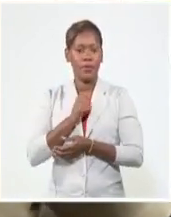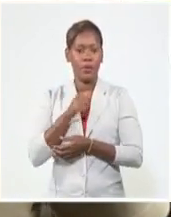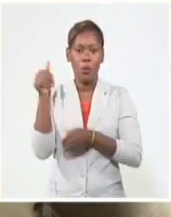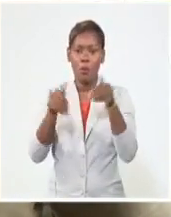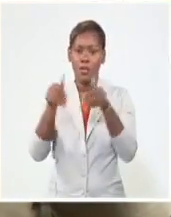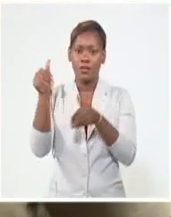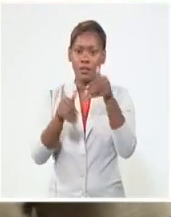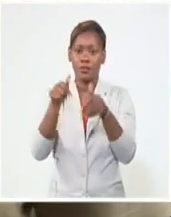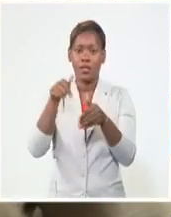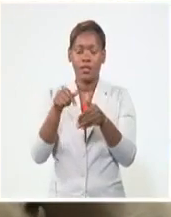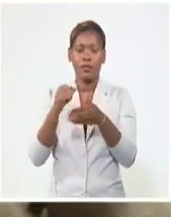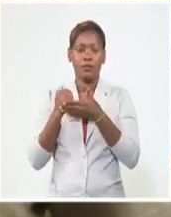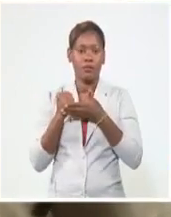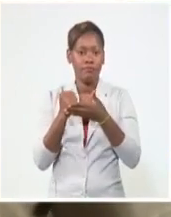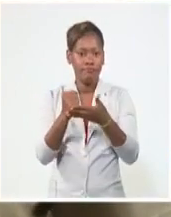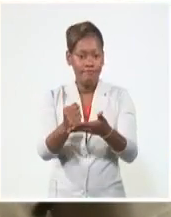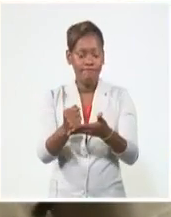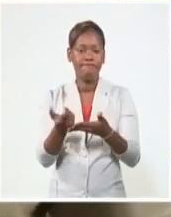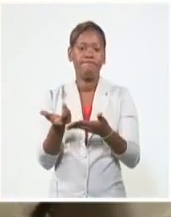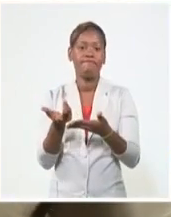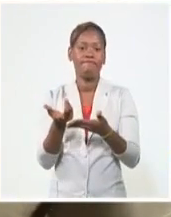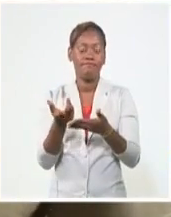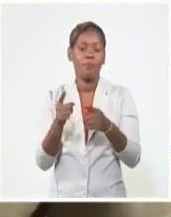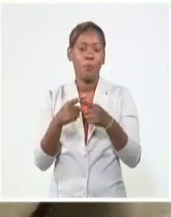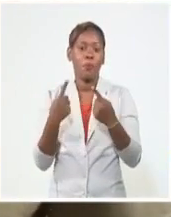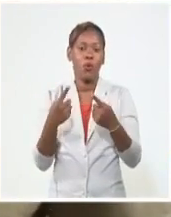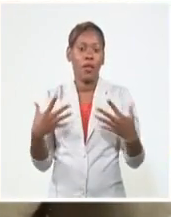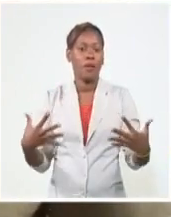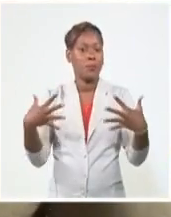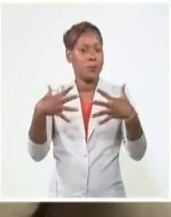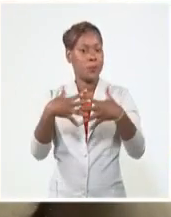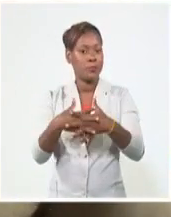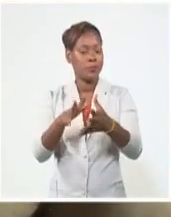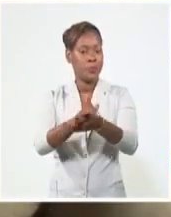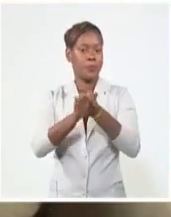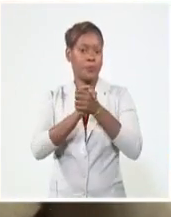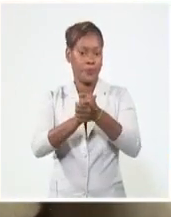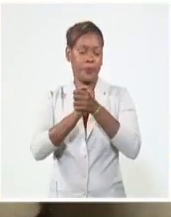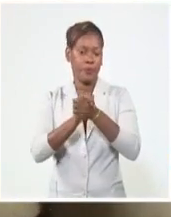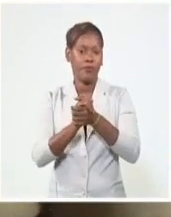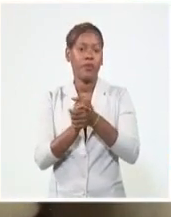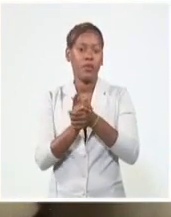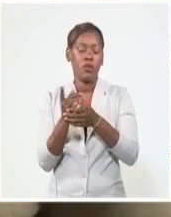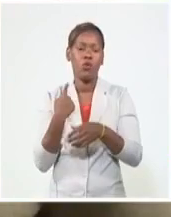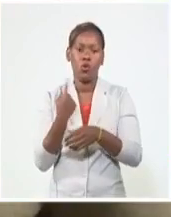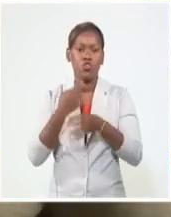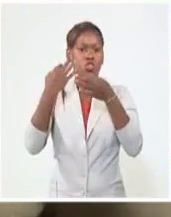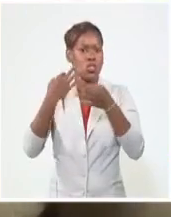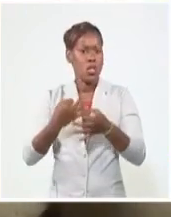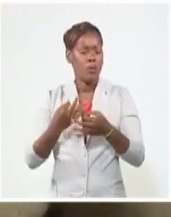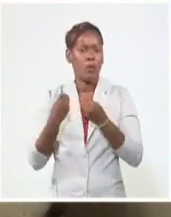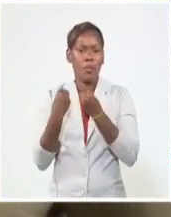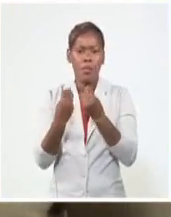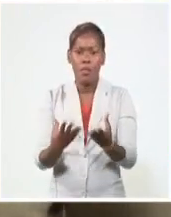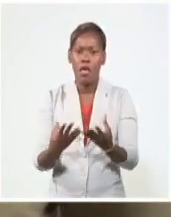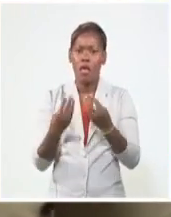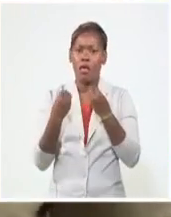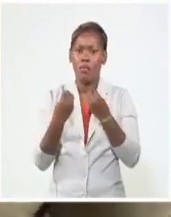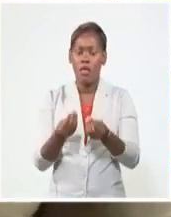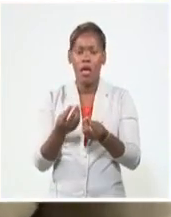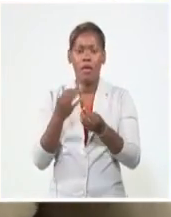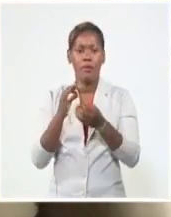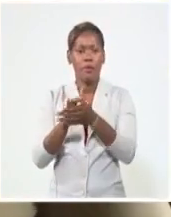nuestra solidaridad material que hemos estado ofreciendo. En nuestro recorrido,